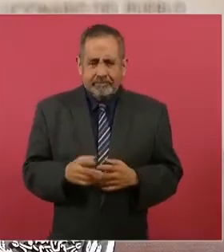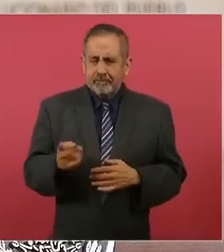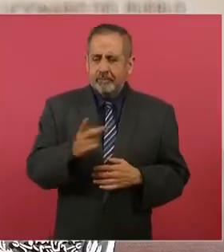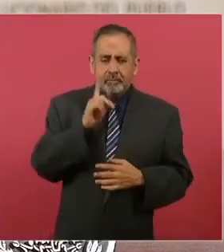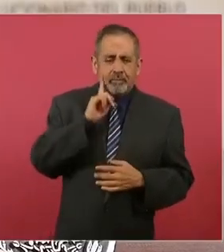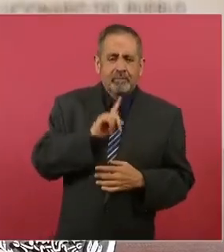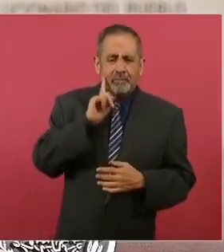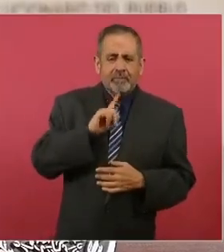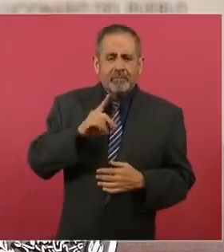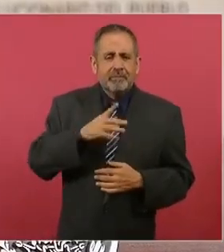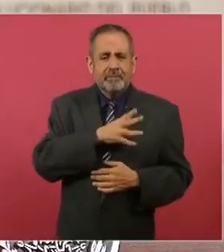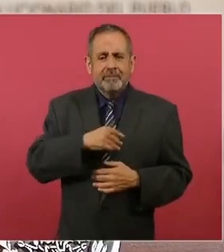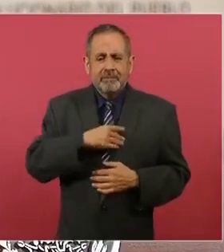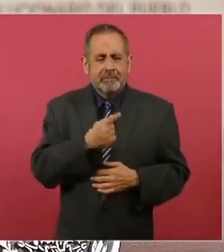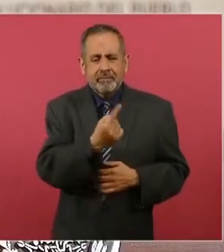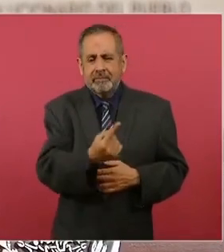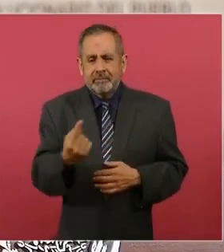niñas